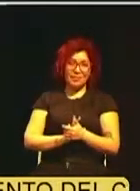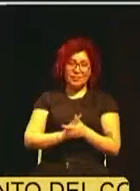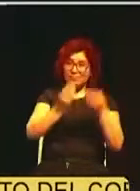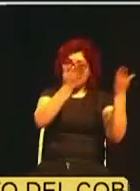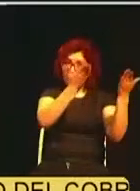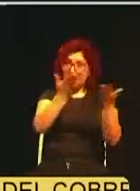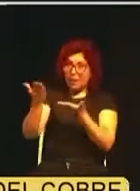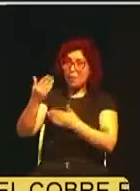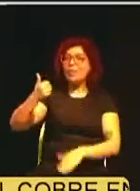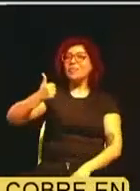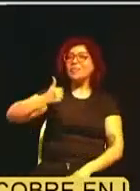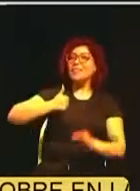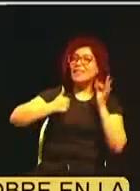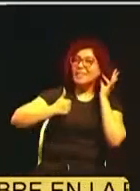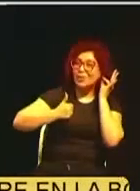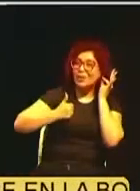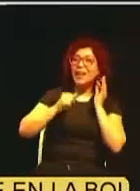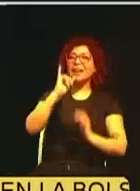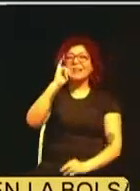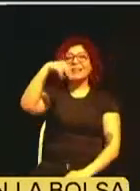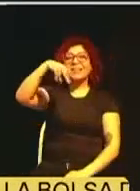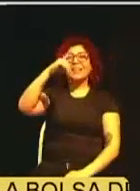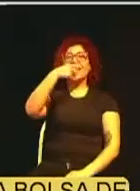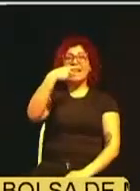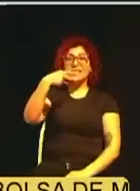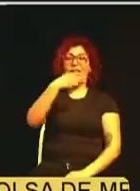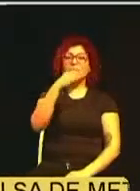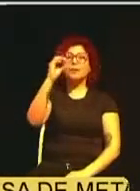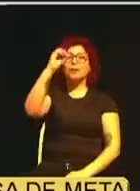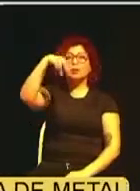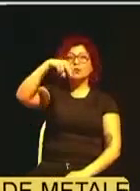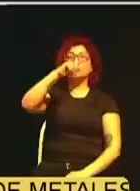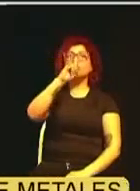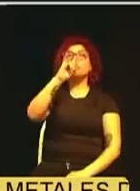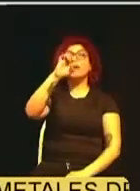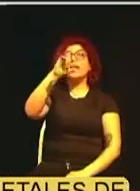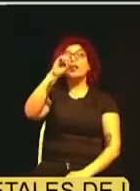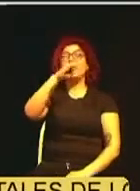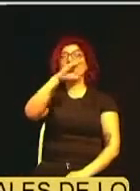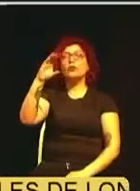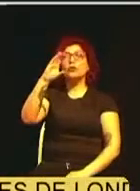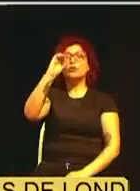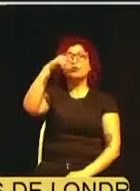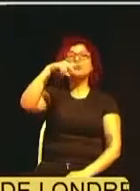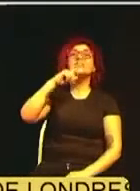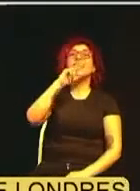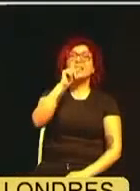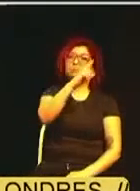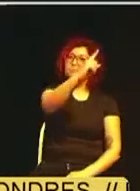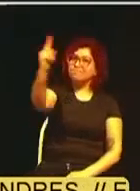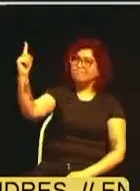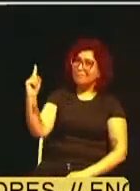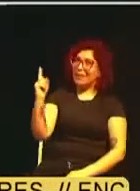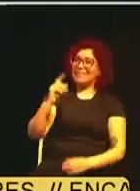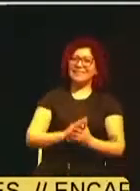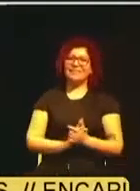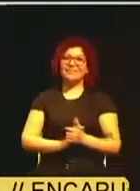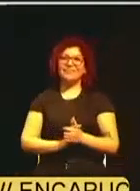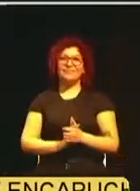Invitamos a la directora del INDH, Consuelo Contreras Largo, a subir al escenario.